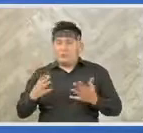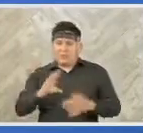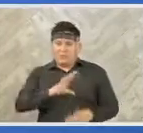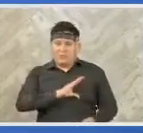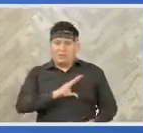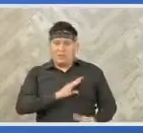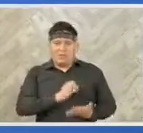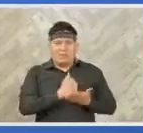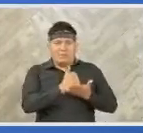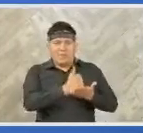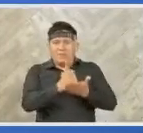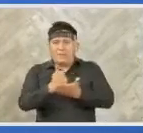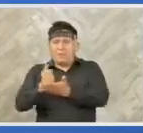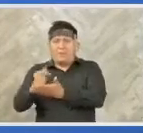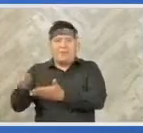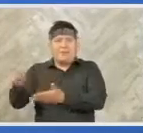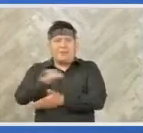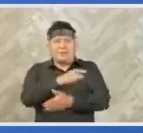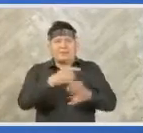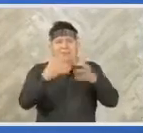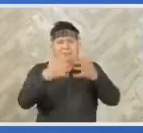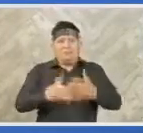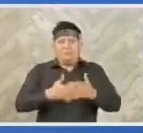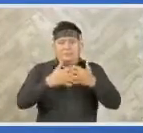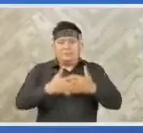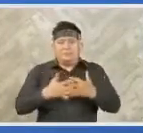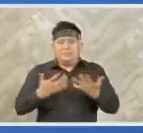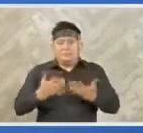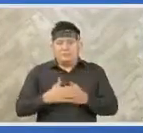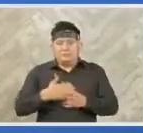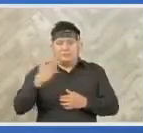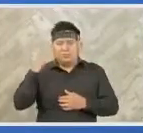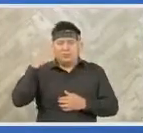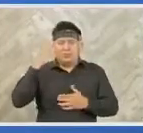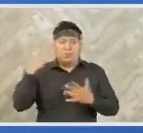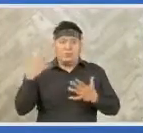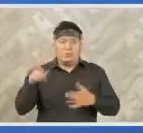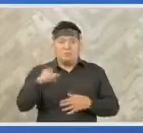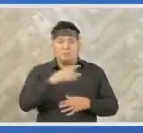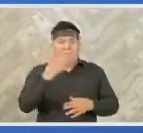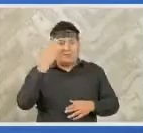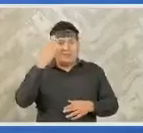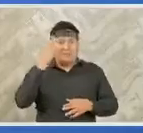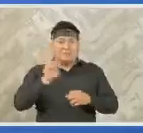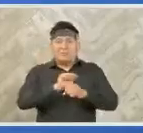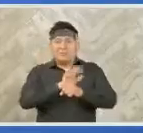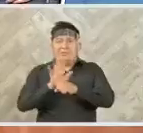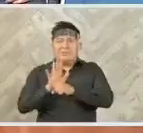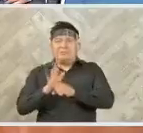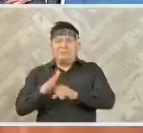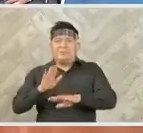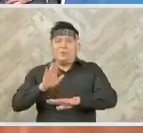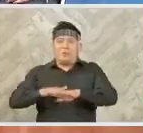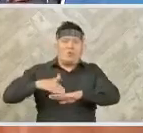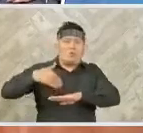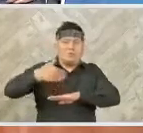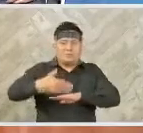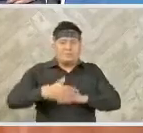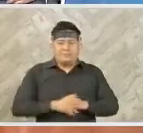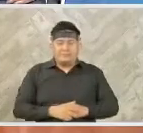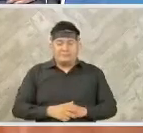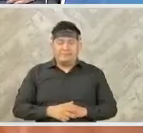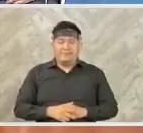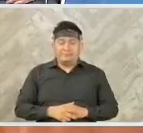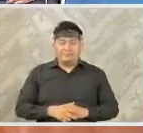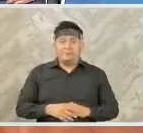acompañó a todo el sector empresarial para de una u otra manera mitigar los impactos del COVID? Hola, buenas noches para todos. Cordial